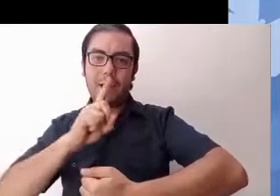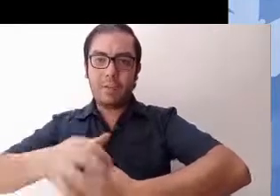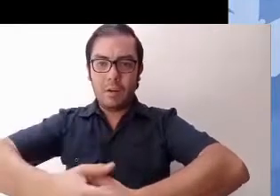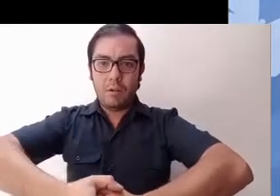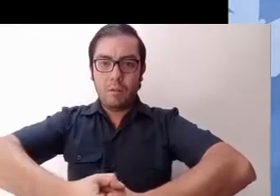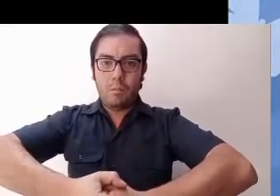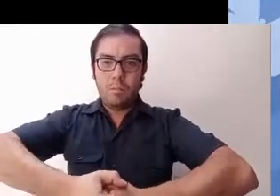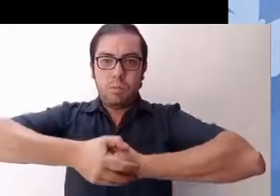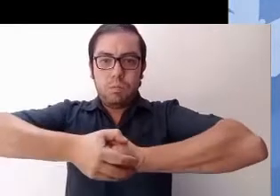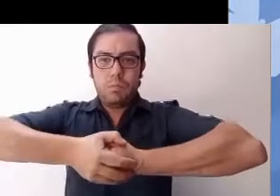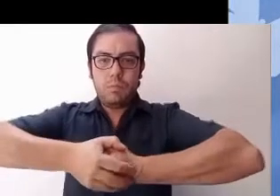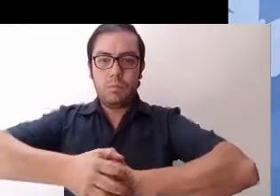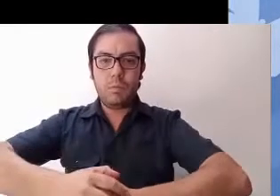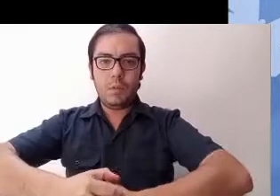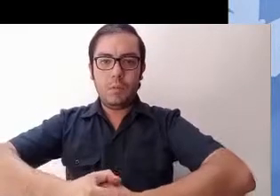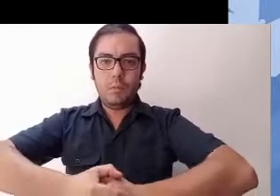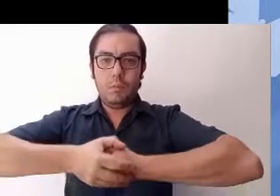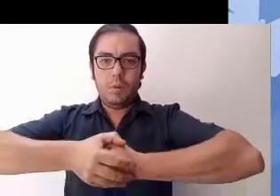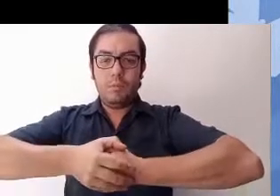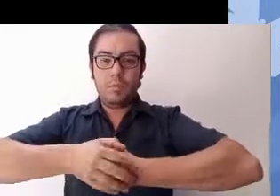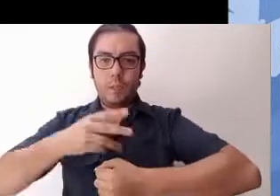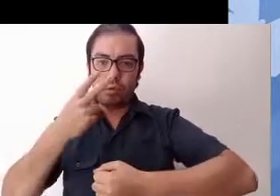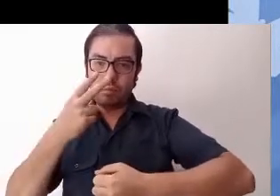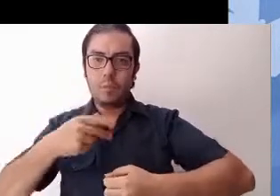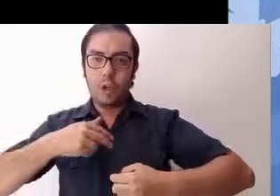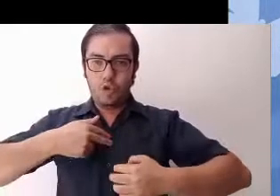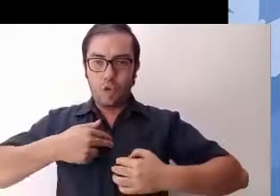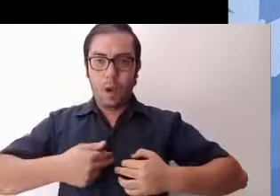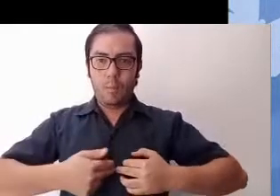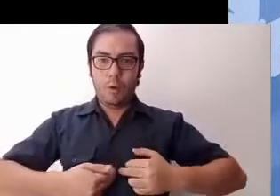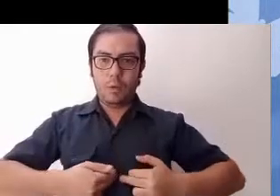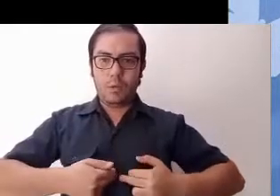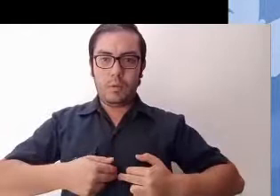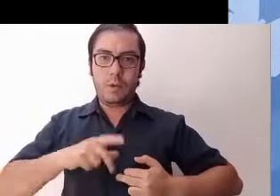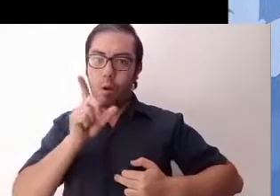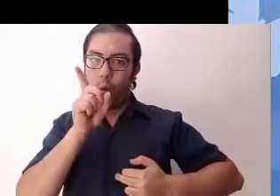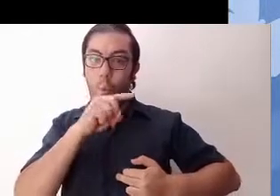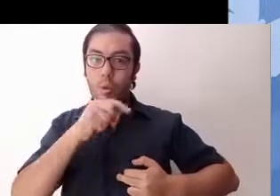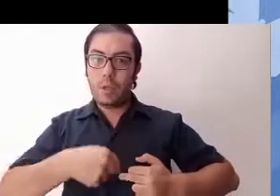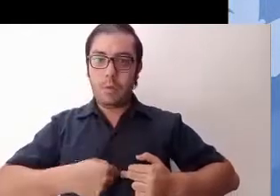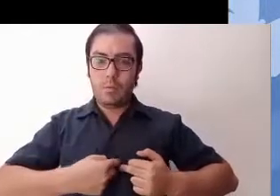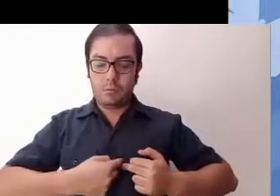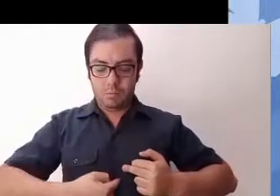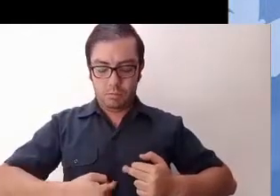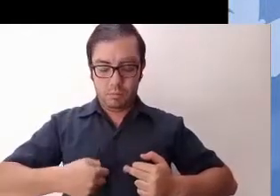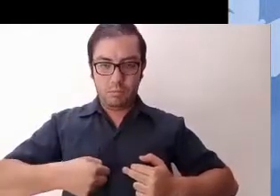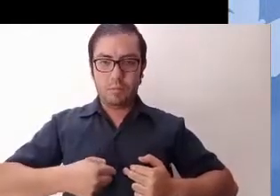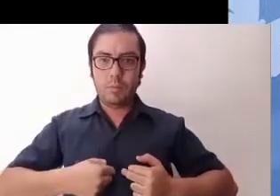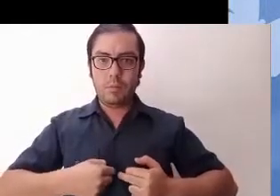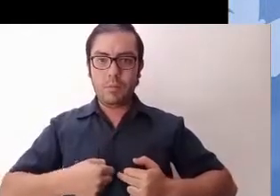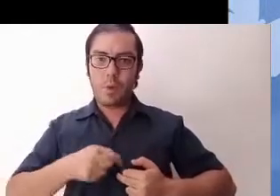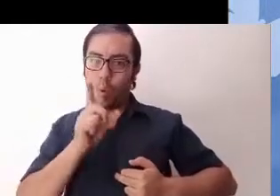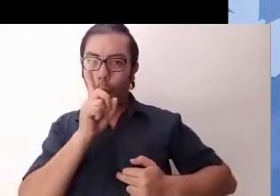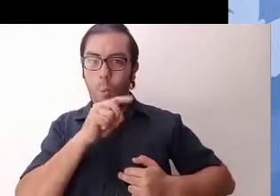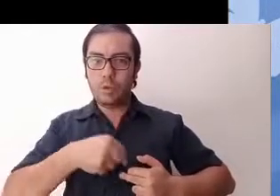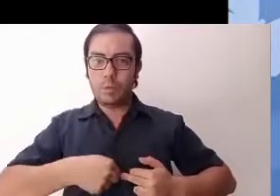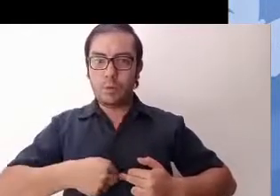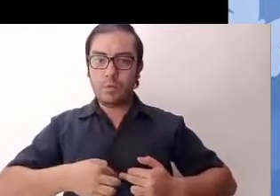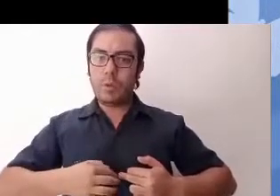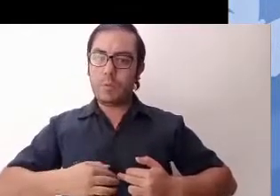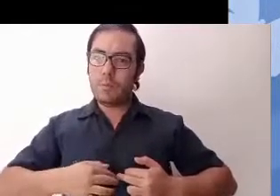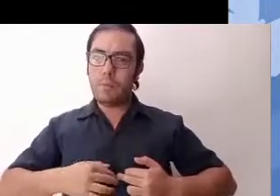arriba. ¿Ya? Entonces, tocamos la última porción del esternón que se llama apófisis